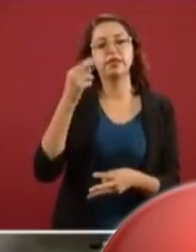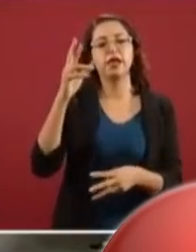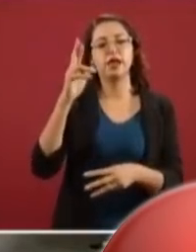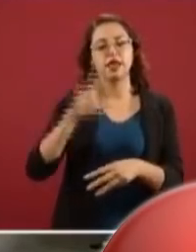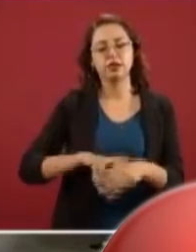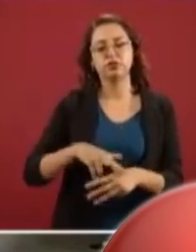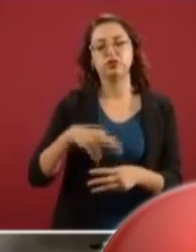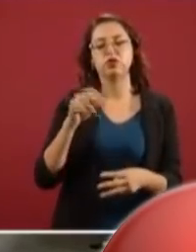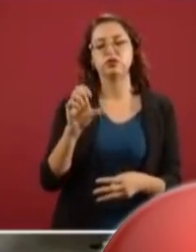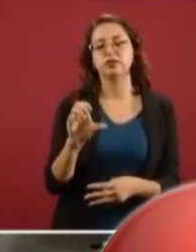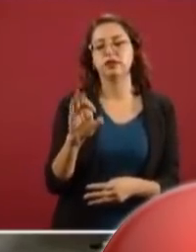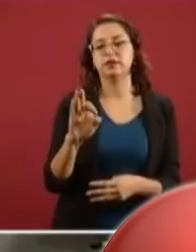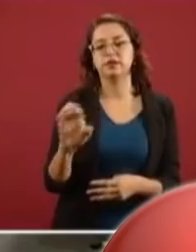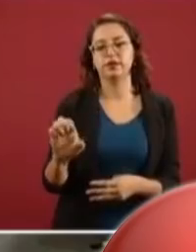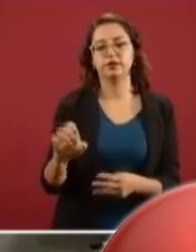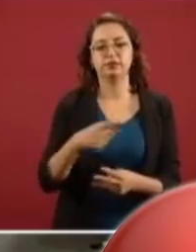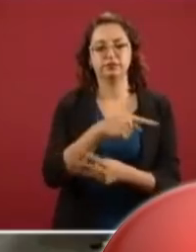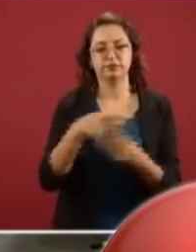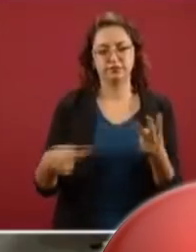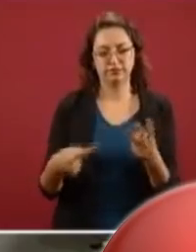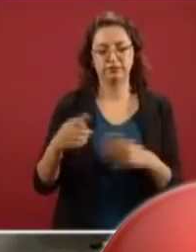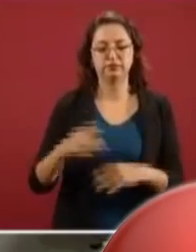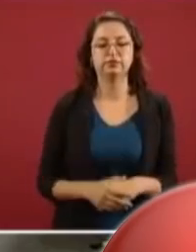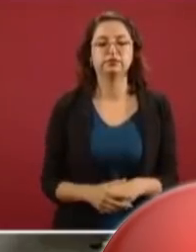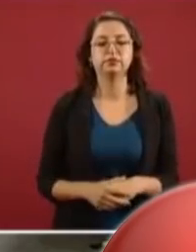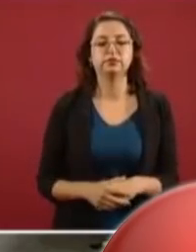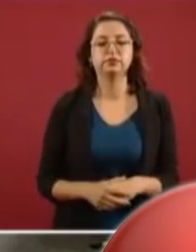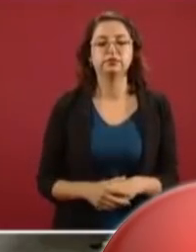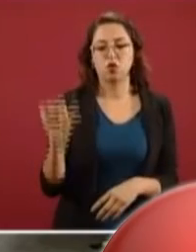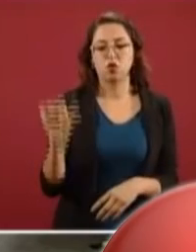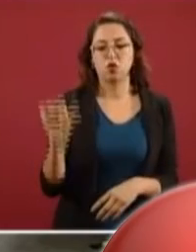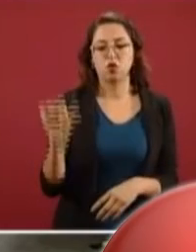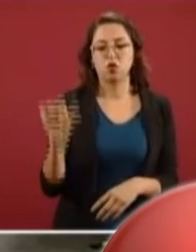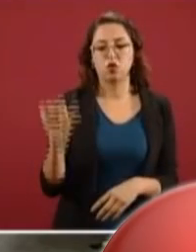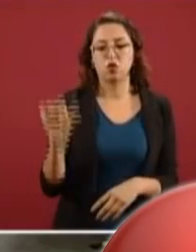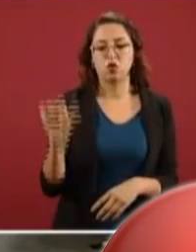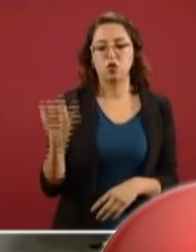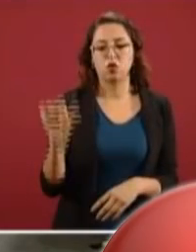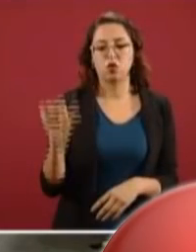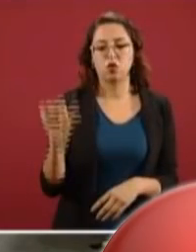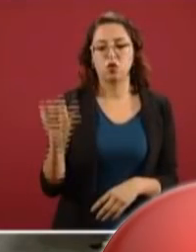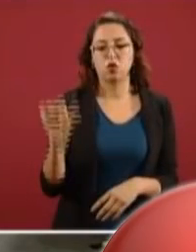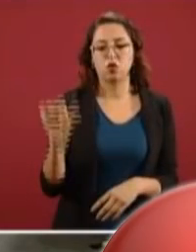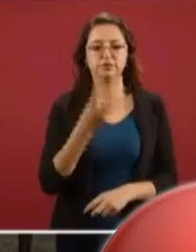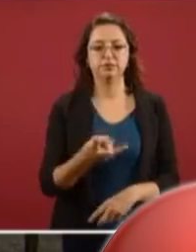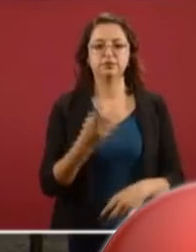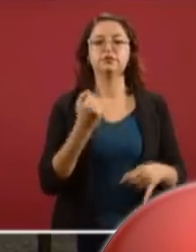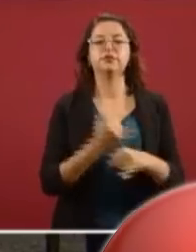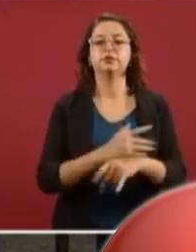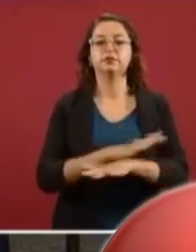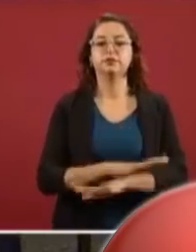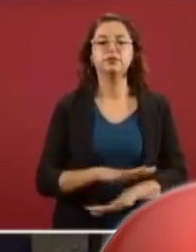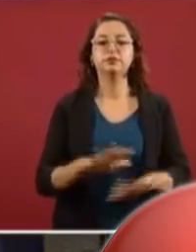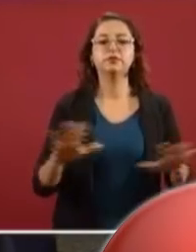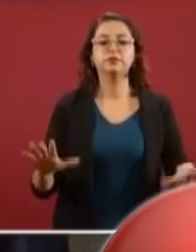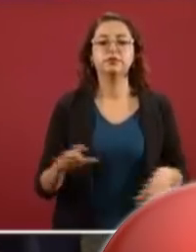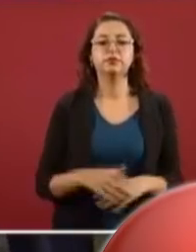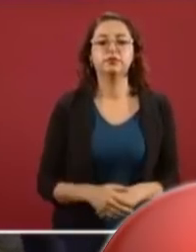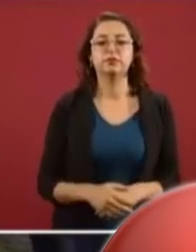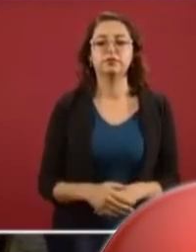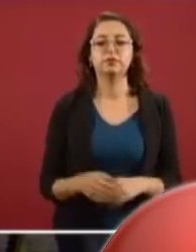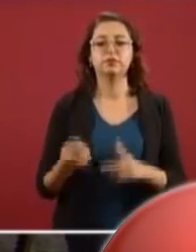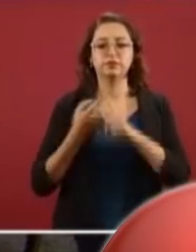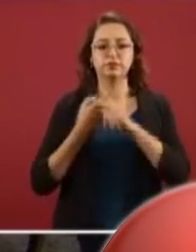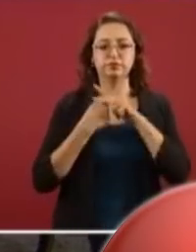Federal de Electricidad. Ese es el programa para hoy. Vamos a empezar con